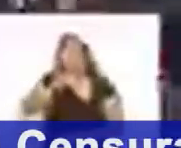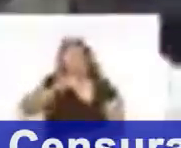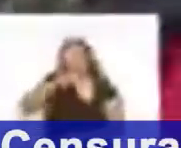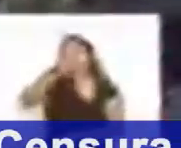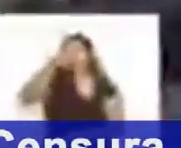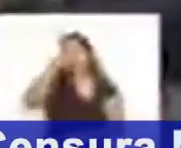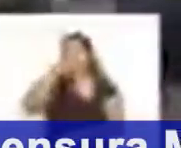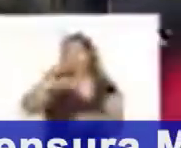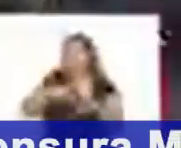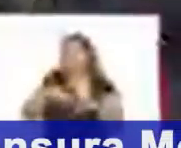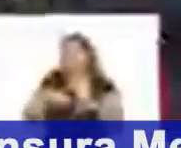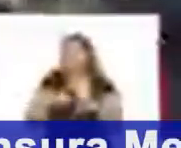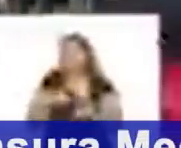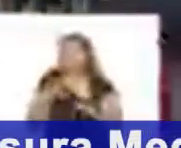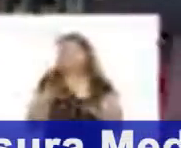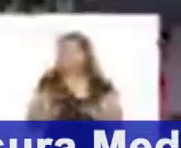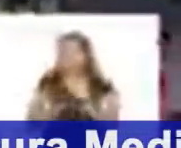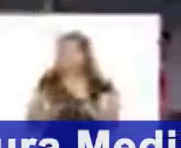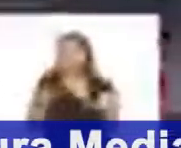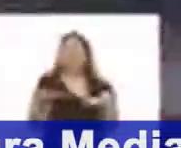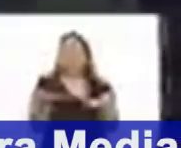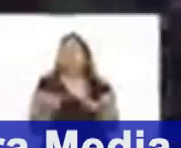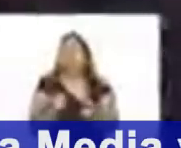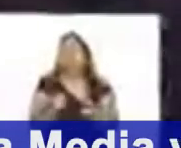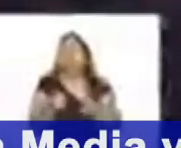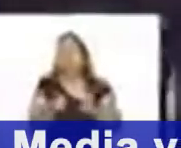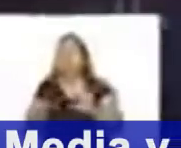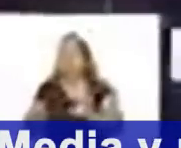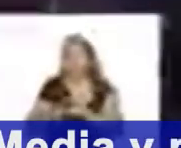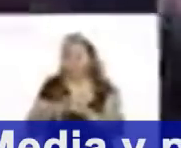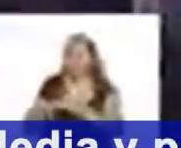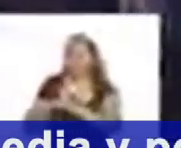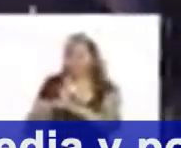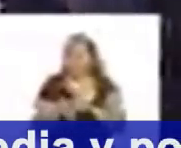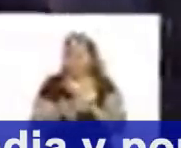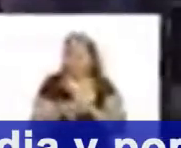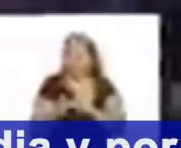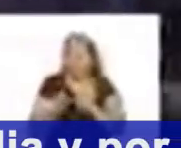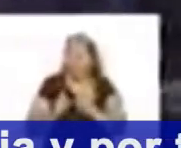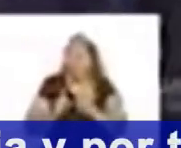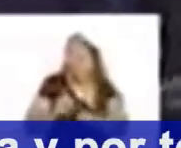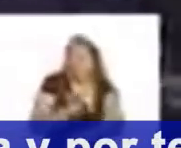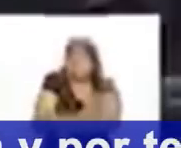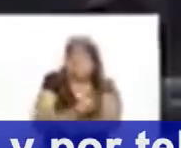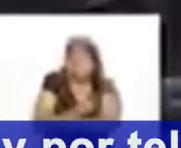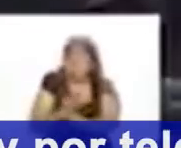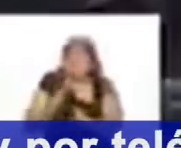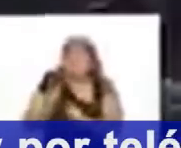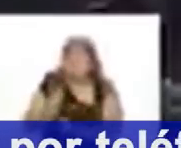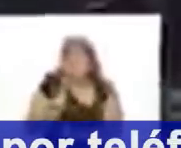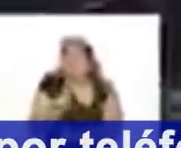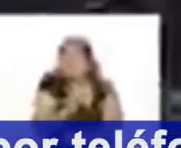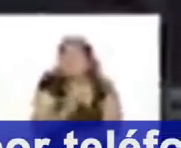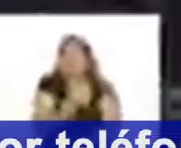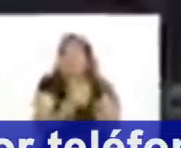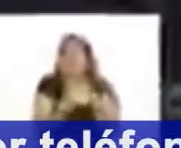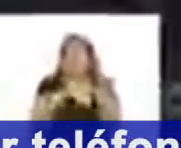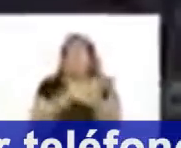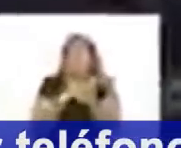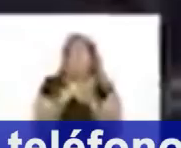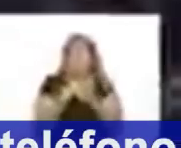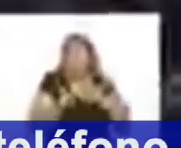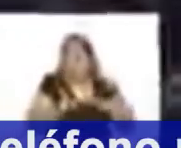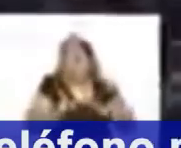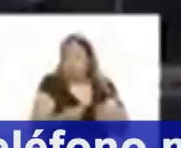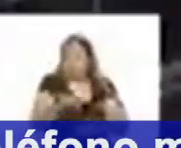campaña, la hemos hecho junto con millones de mexicanas y mexicanos.